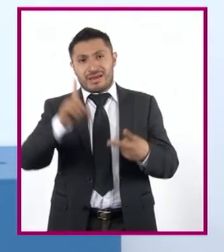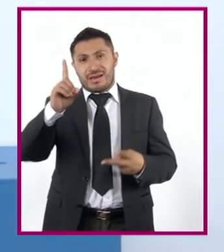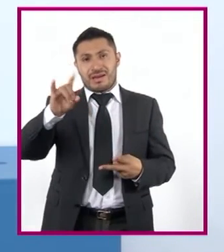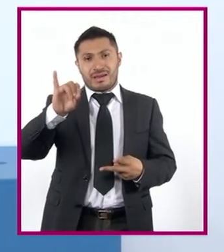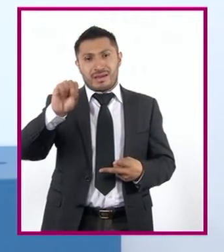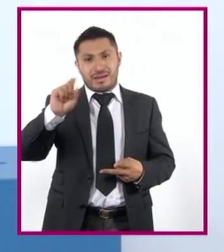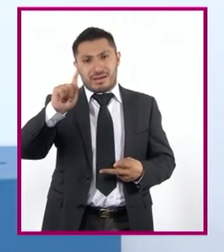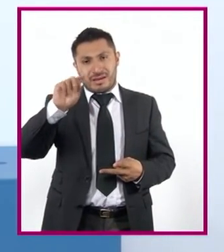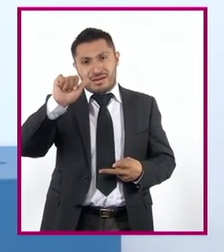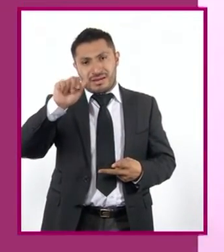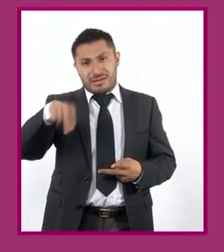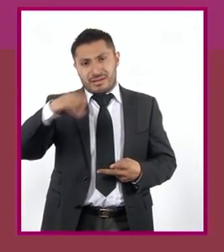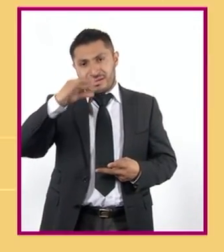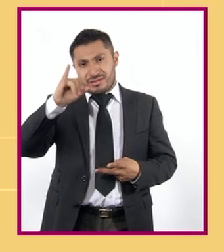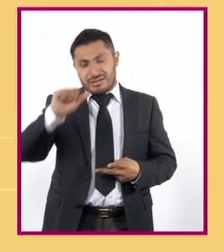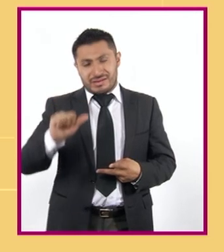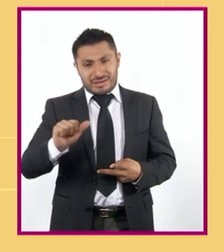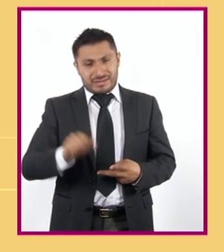recorrer.